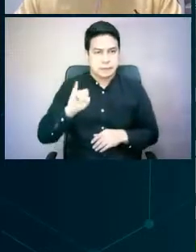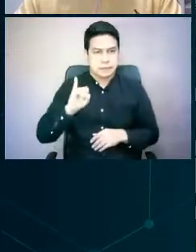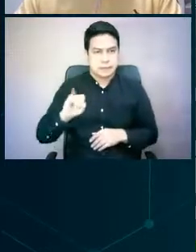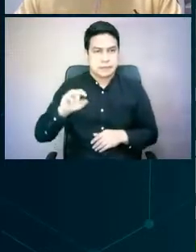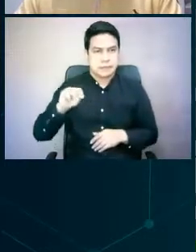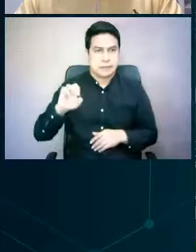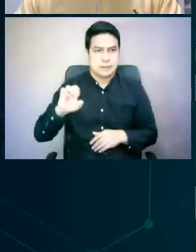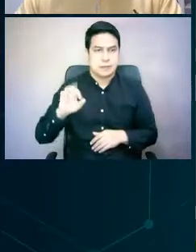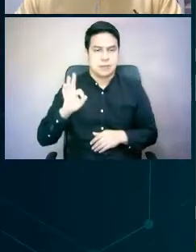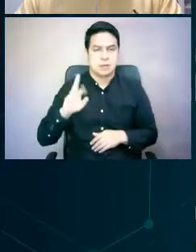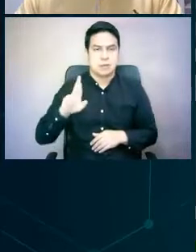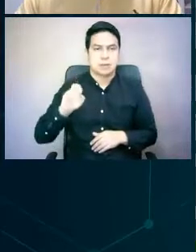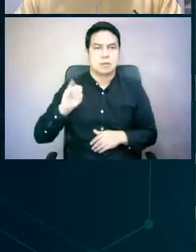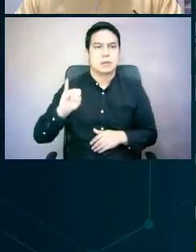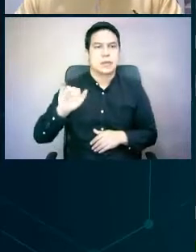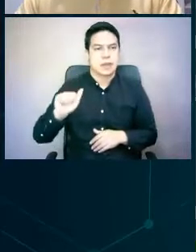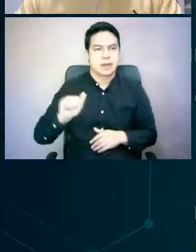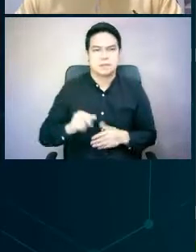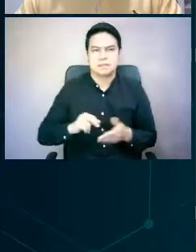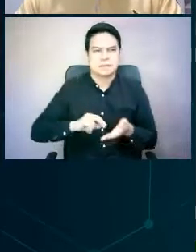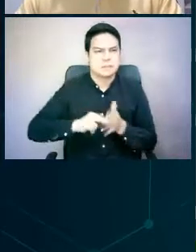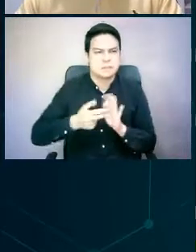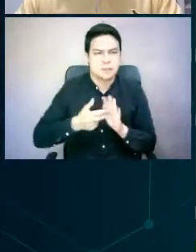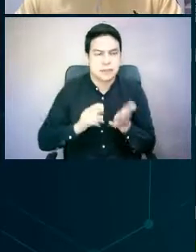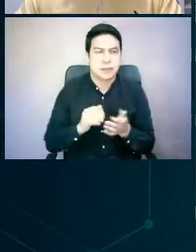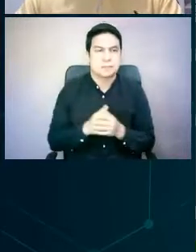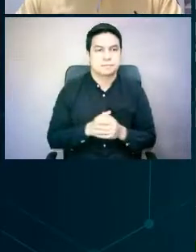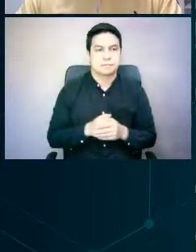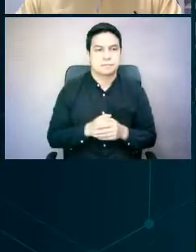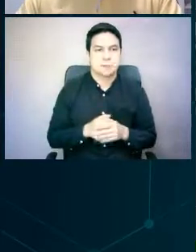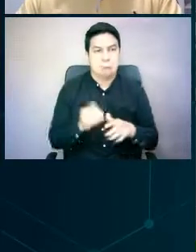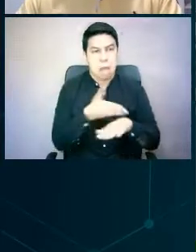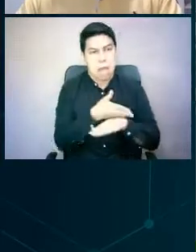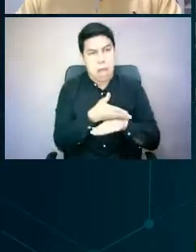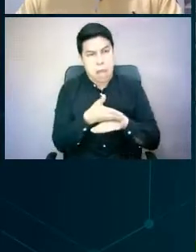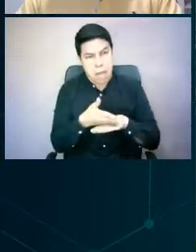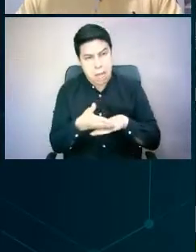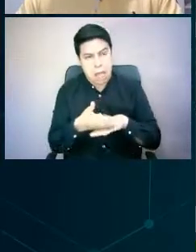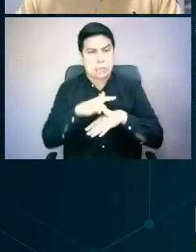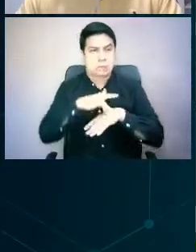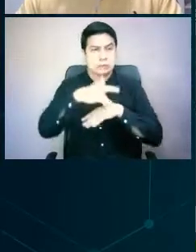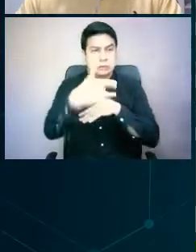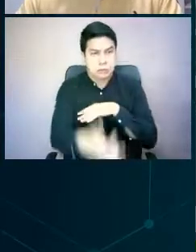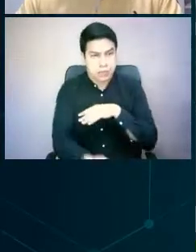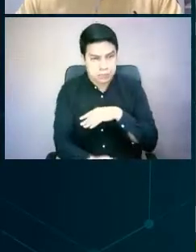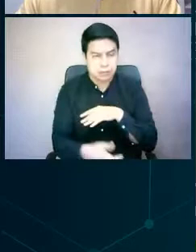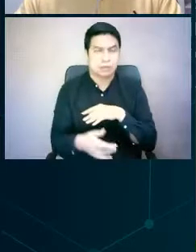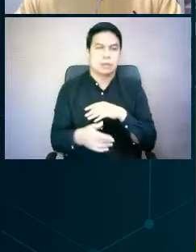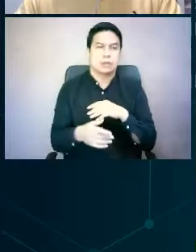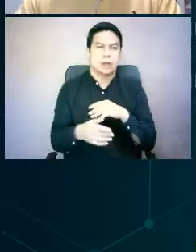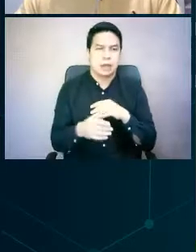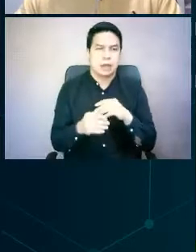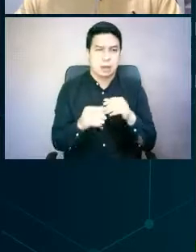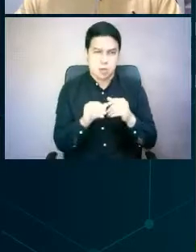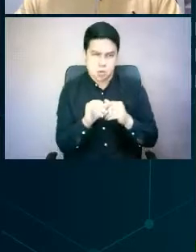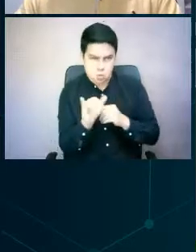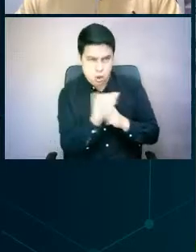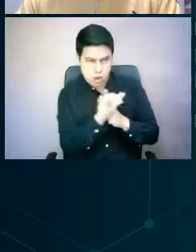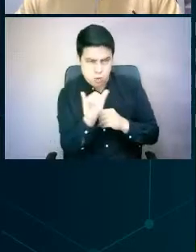La simetría es la similitud de la latencia de los paquetes enviados en ambos sentidos. ¿Esto qué quiere